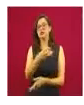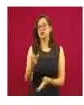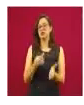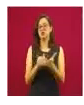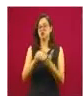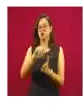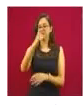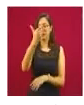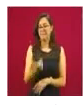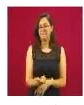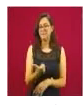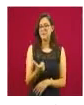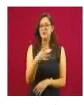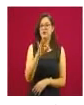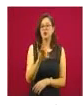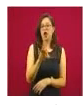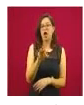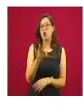de pesos entre